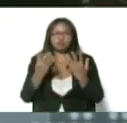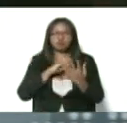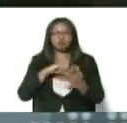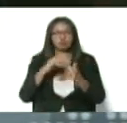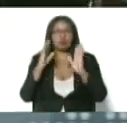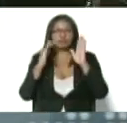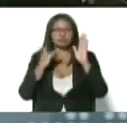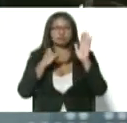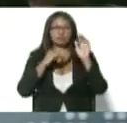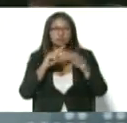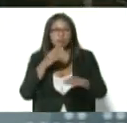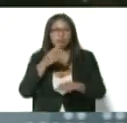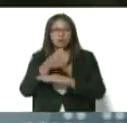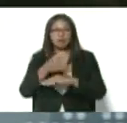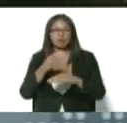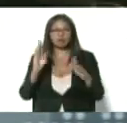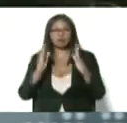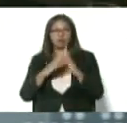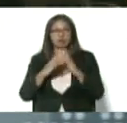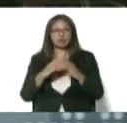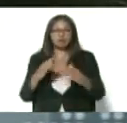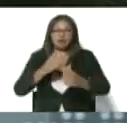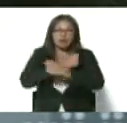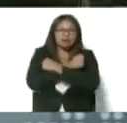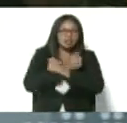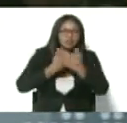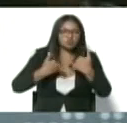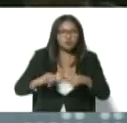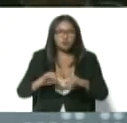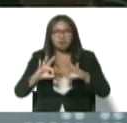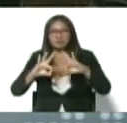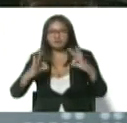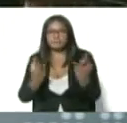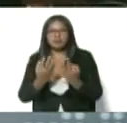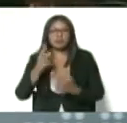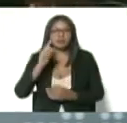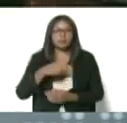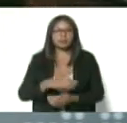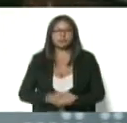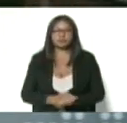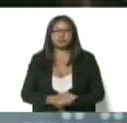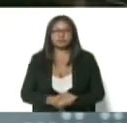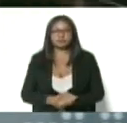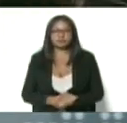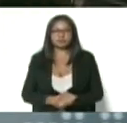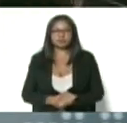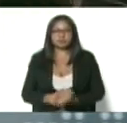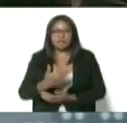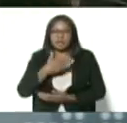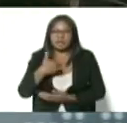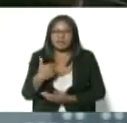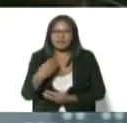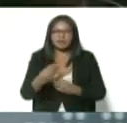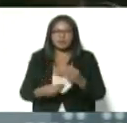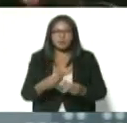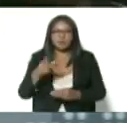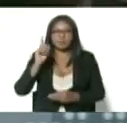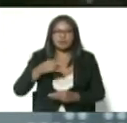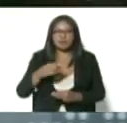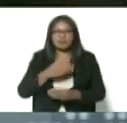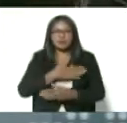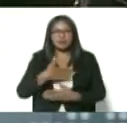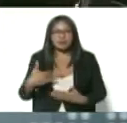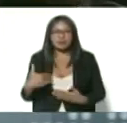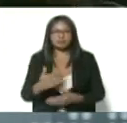vamos en sus casas abrazar a sus hijos a su familia a quererlo como realmente ellos debían quererlo